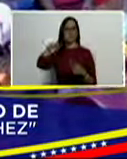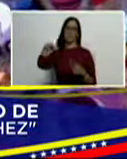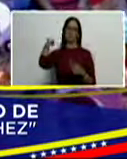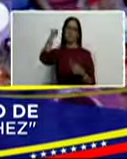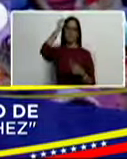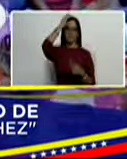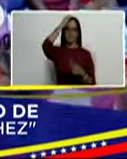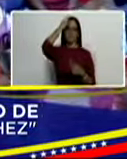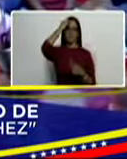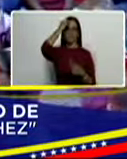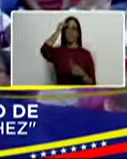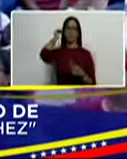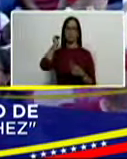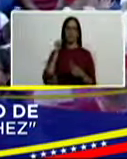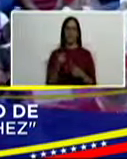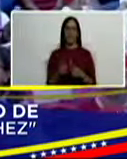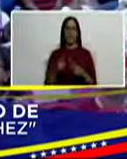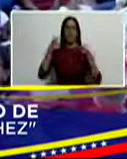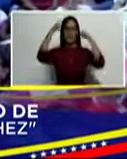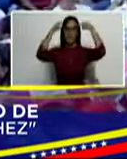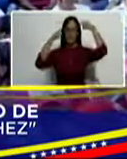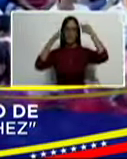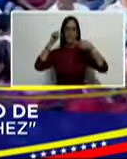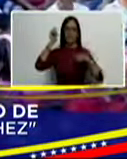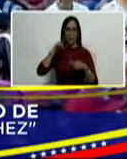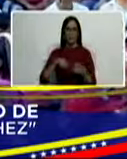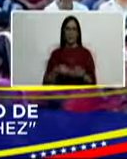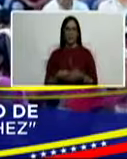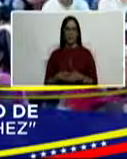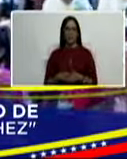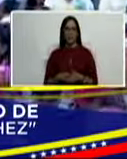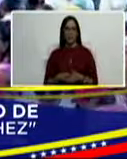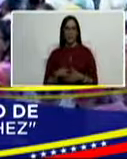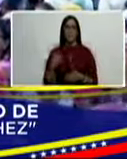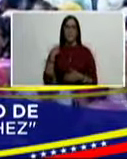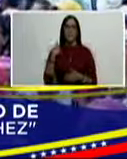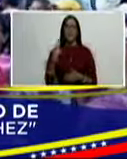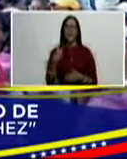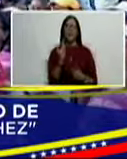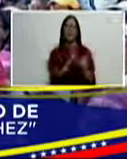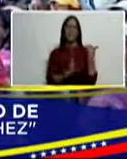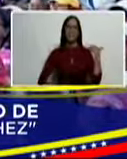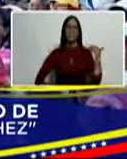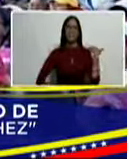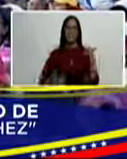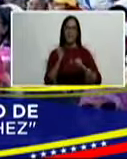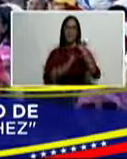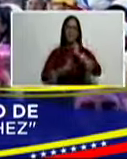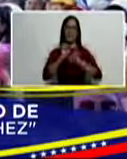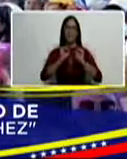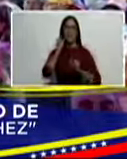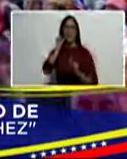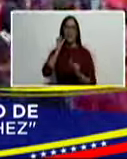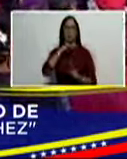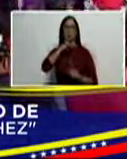Y de Hugo Rafael Chávez Frías también. Primer presidente feminista de la